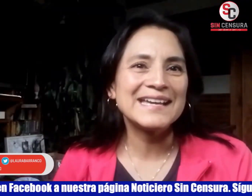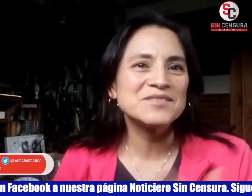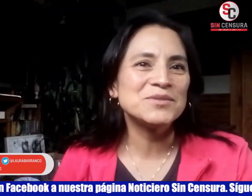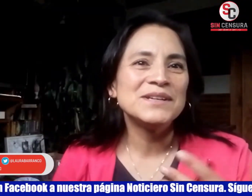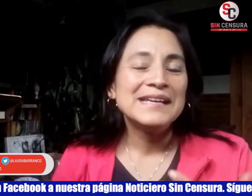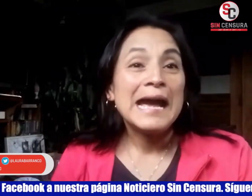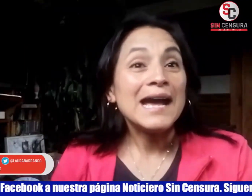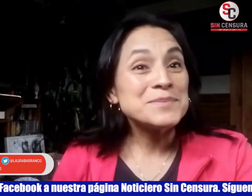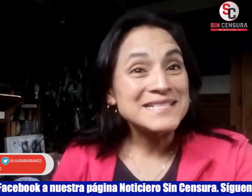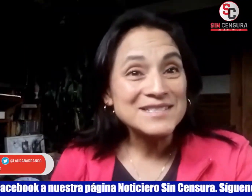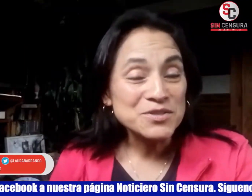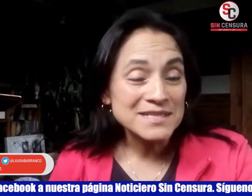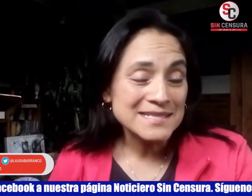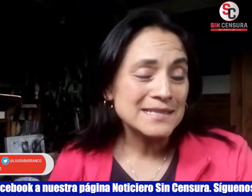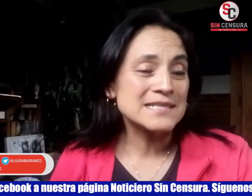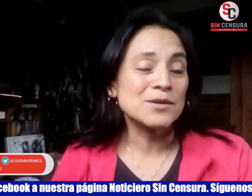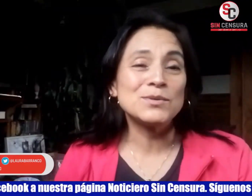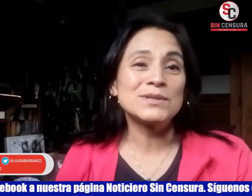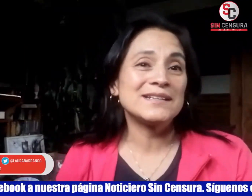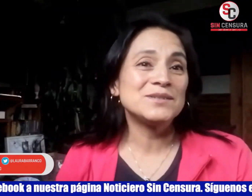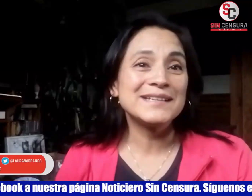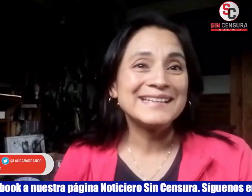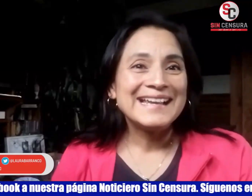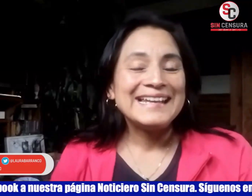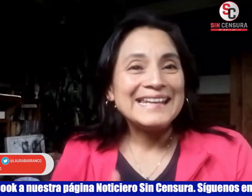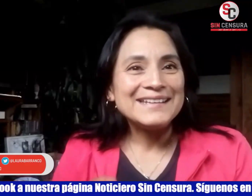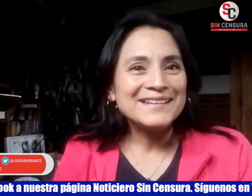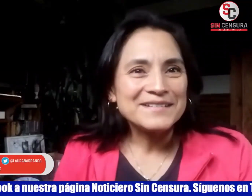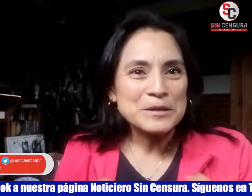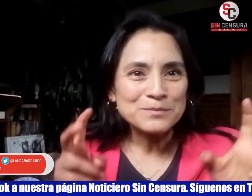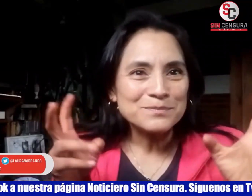que ya no, hay veces no sé si les ocurre, ¿no? Que